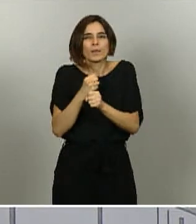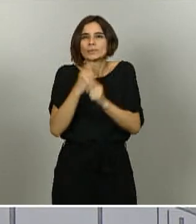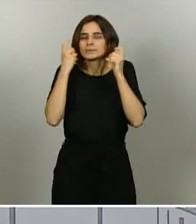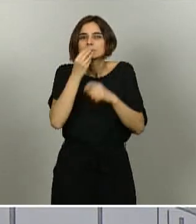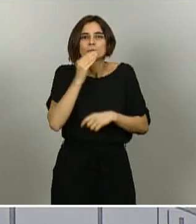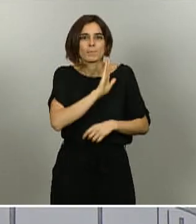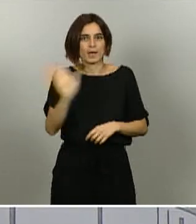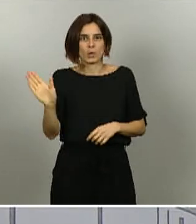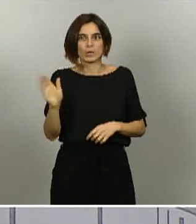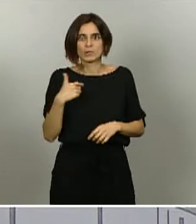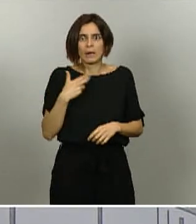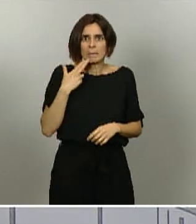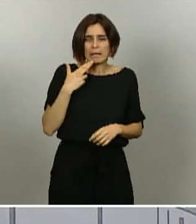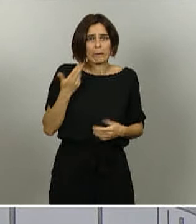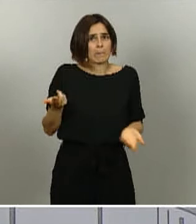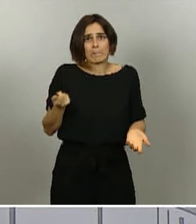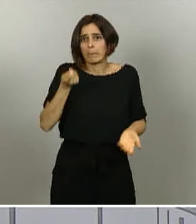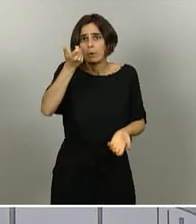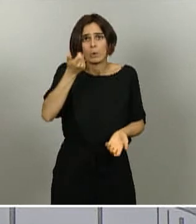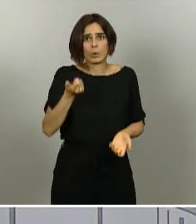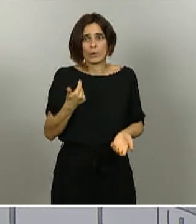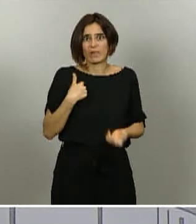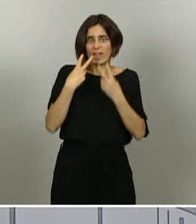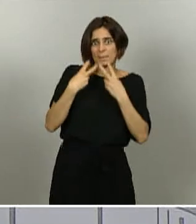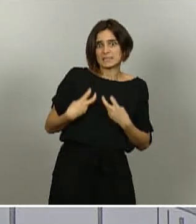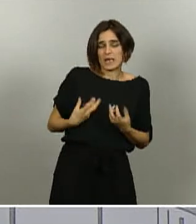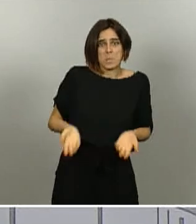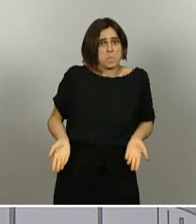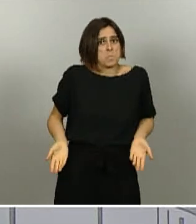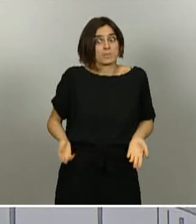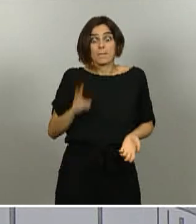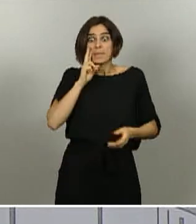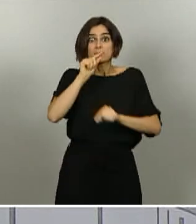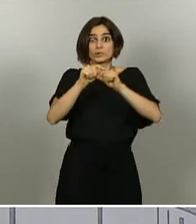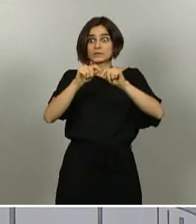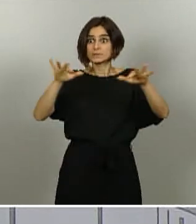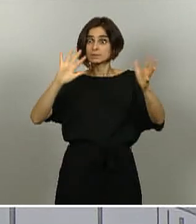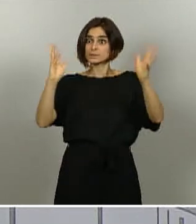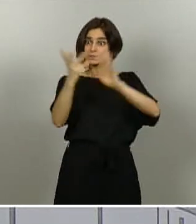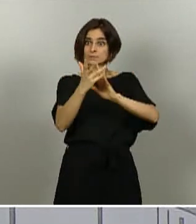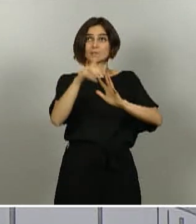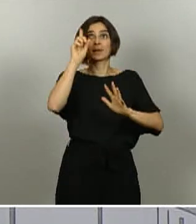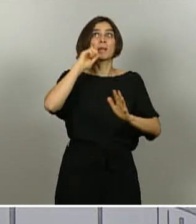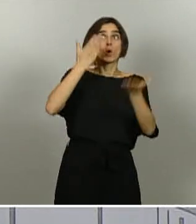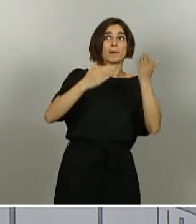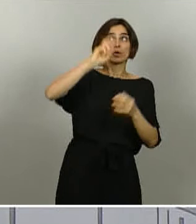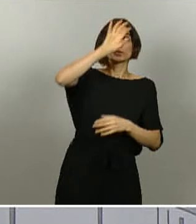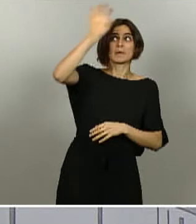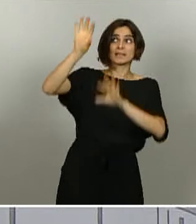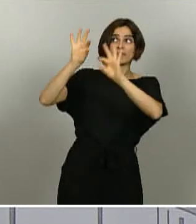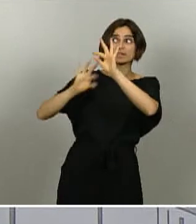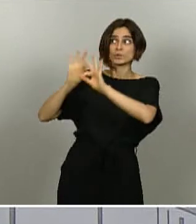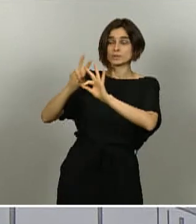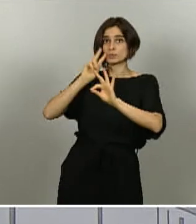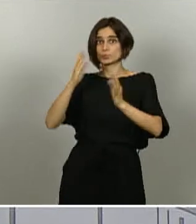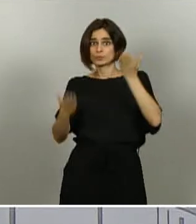cuando vemos la evolución de la epidemia, la toma de decisiones que ha habido a nivel internacional y sobre todo el esfuerzo